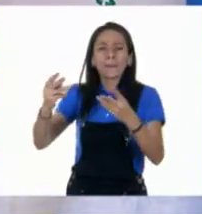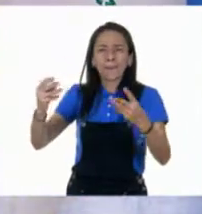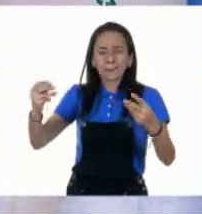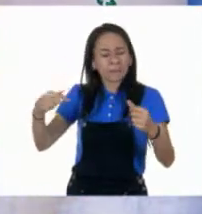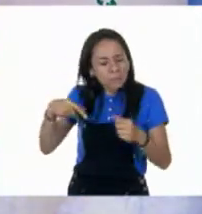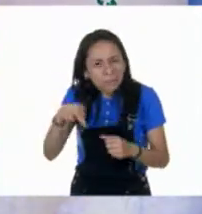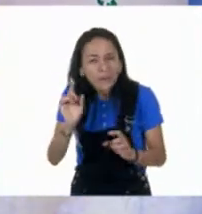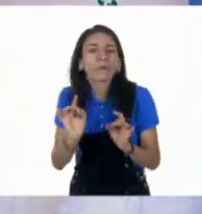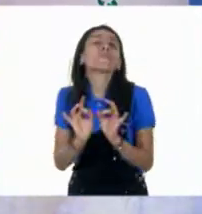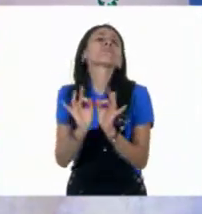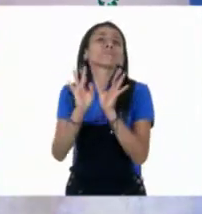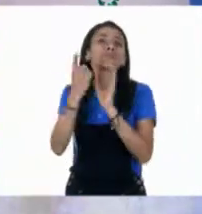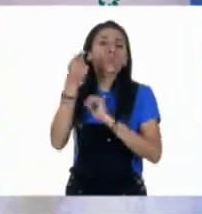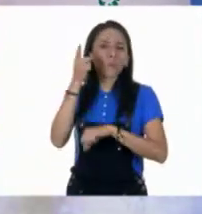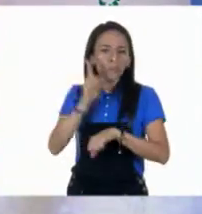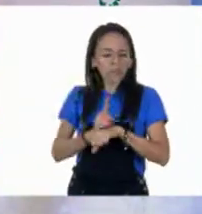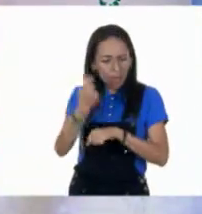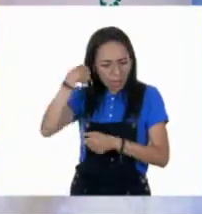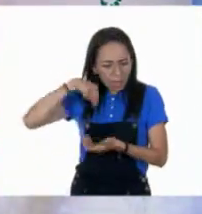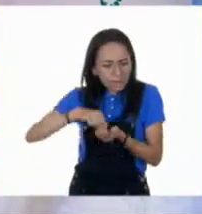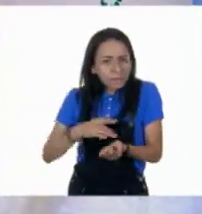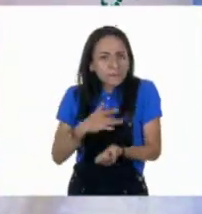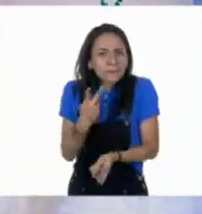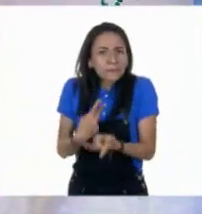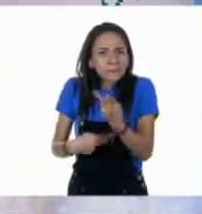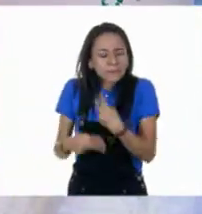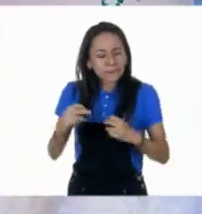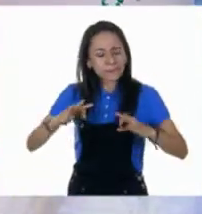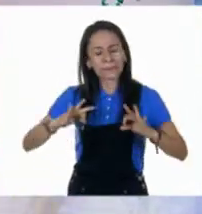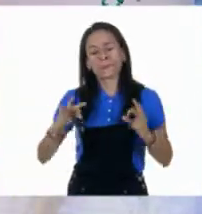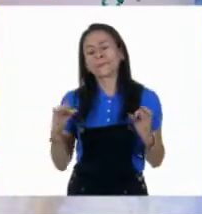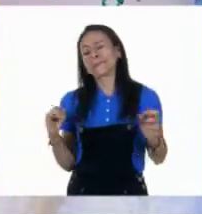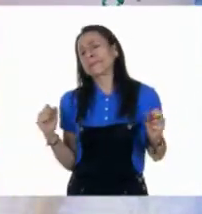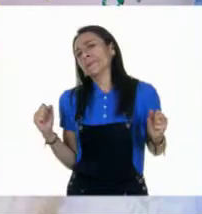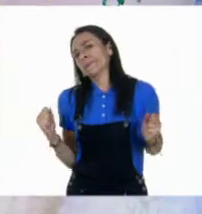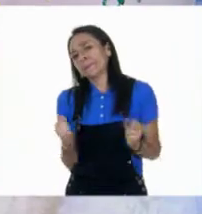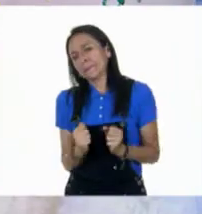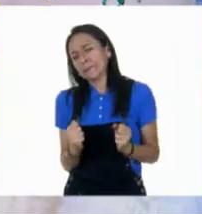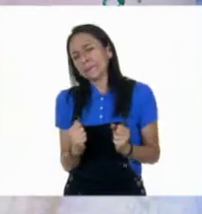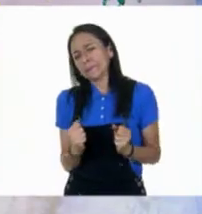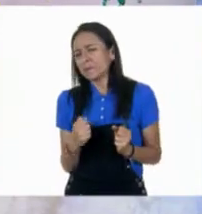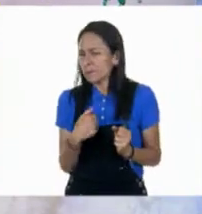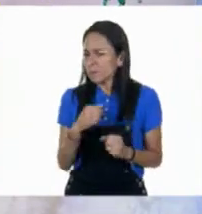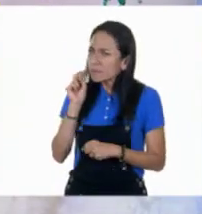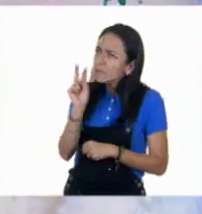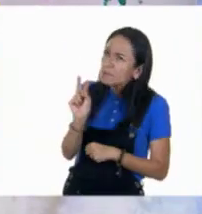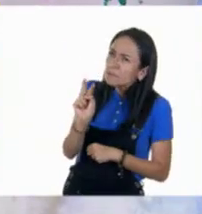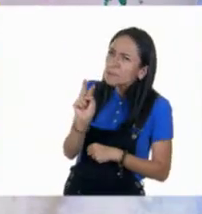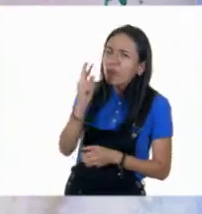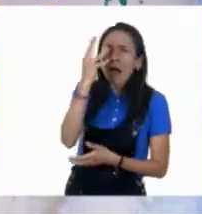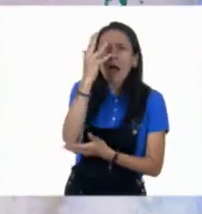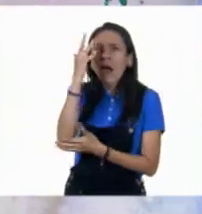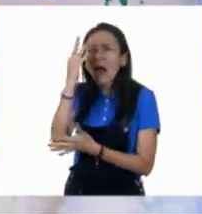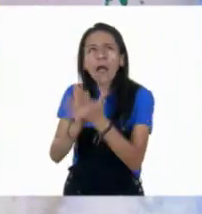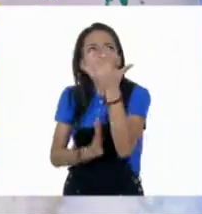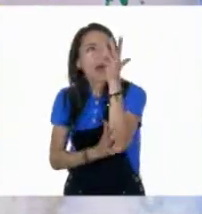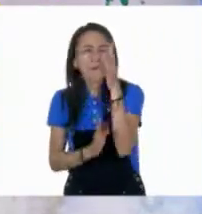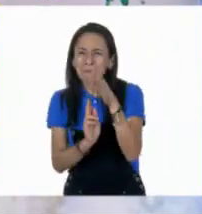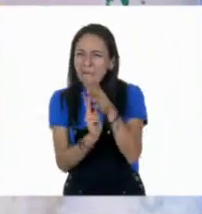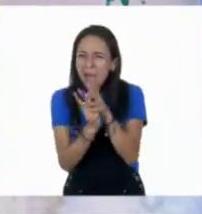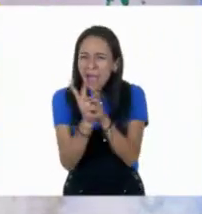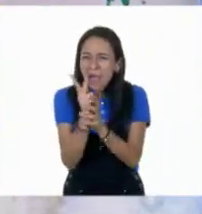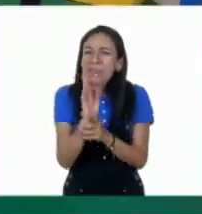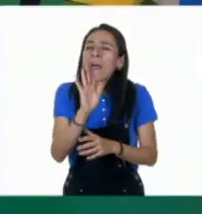sentir mucho frío. Ajá. Y noté entonces también que los árboles o las plantas parecía que estaban hasta